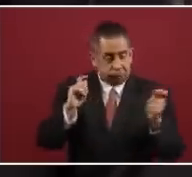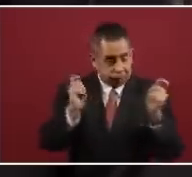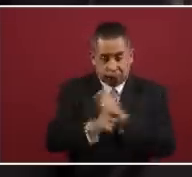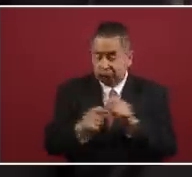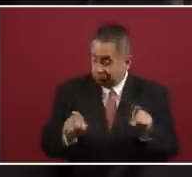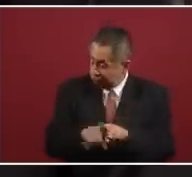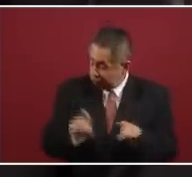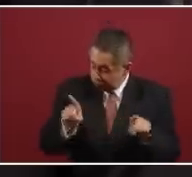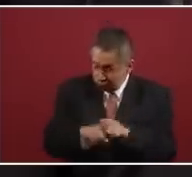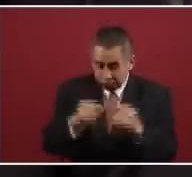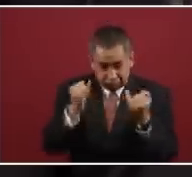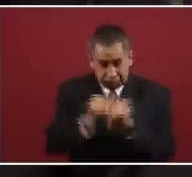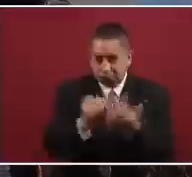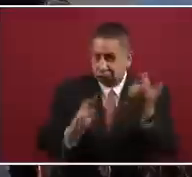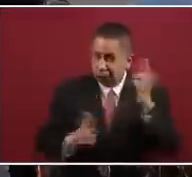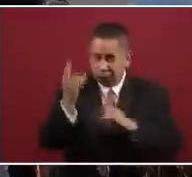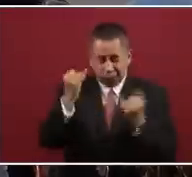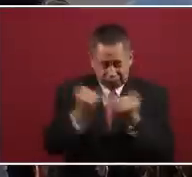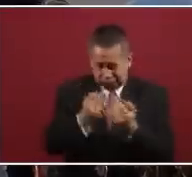reforma, que la revolución.